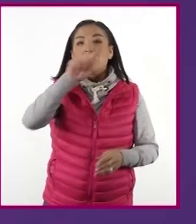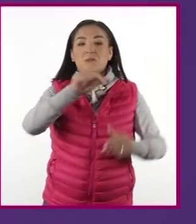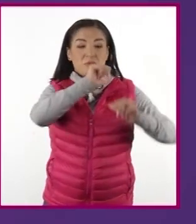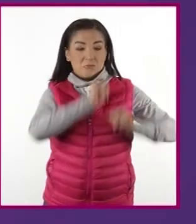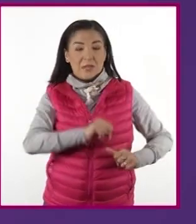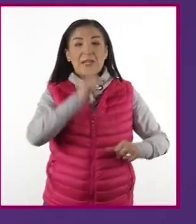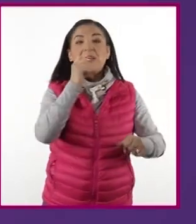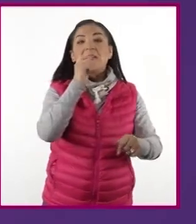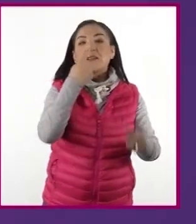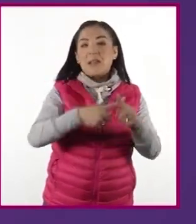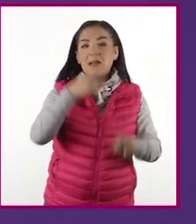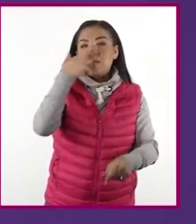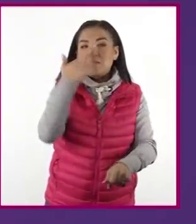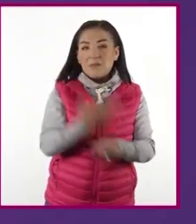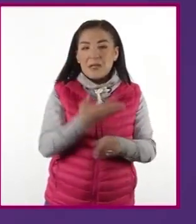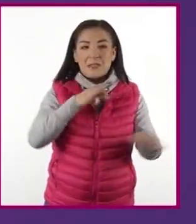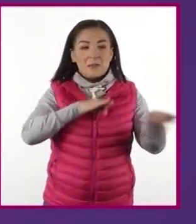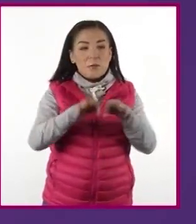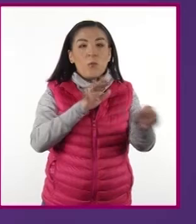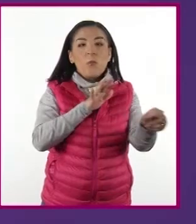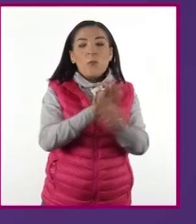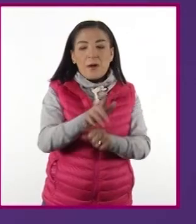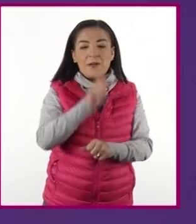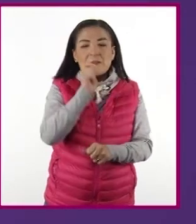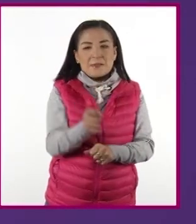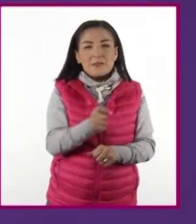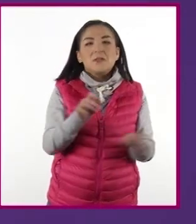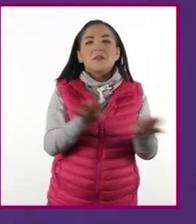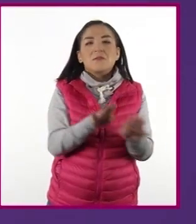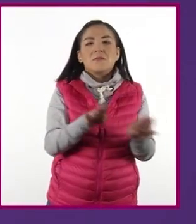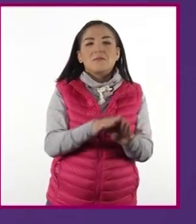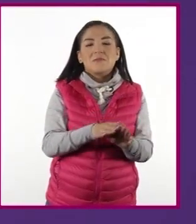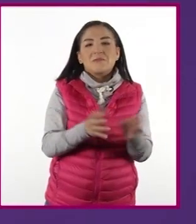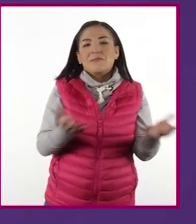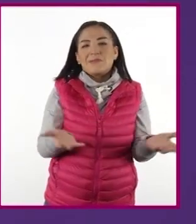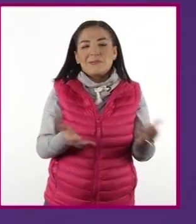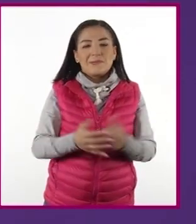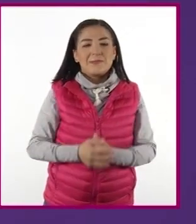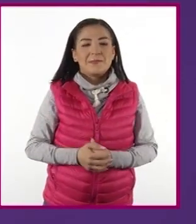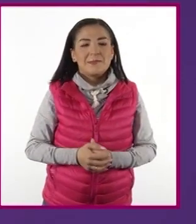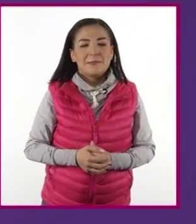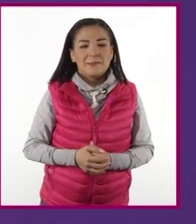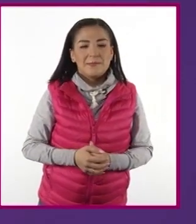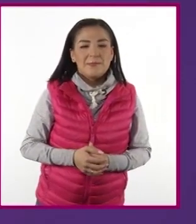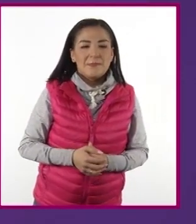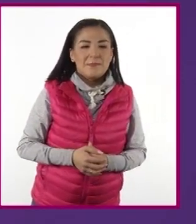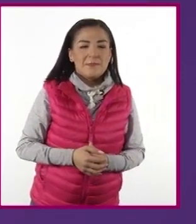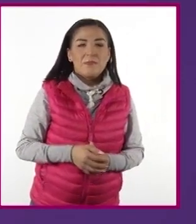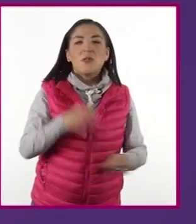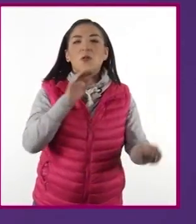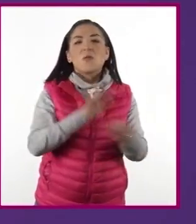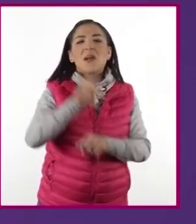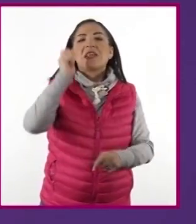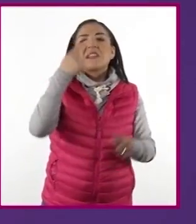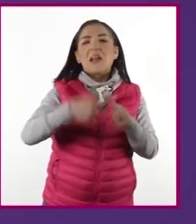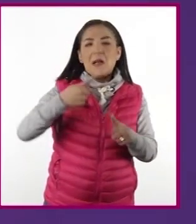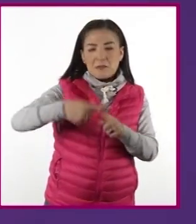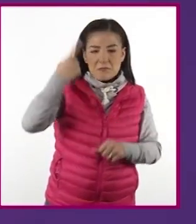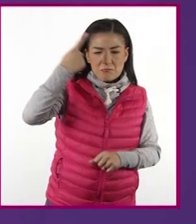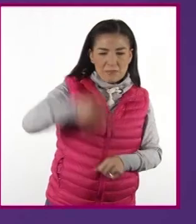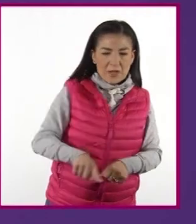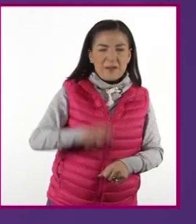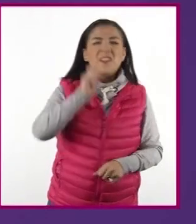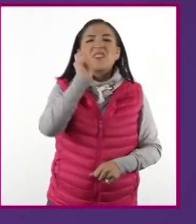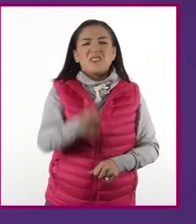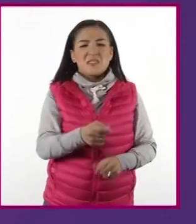puestos específicos, es un desplazamiento en el sentido de quién manda y qué es